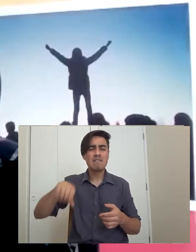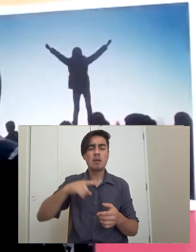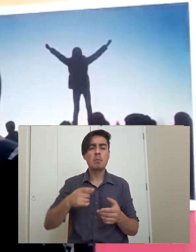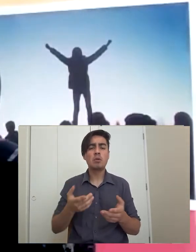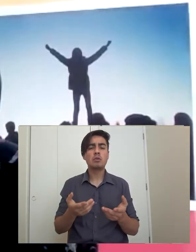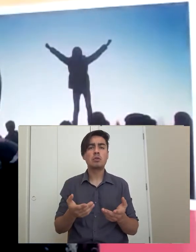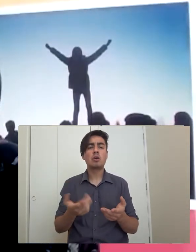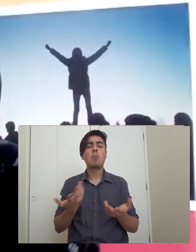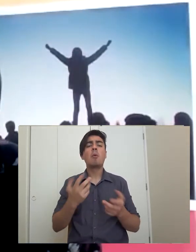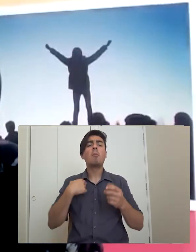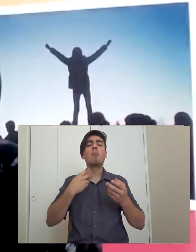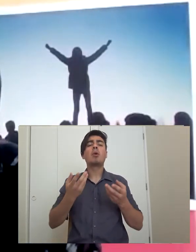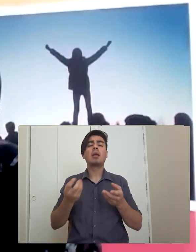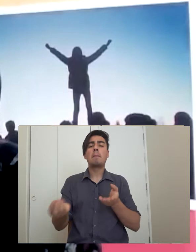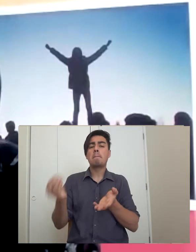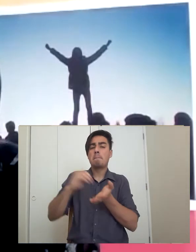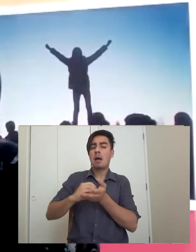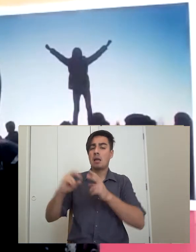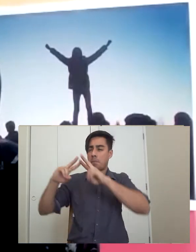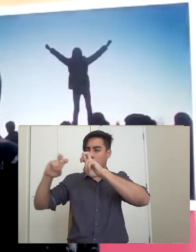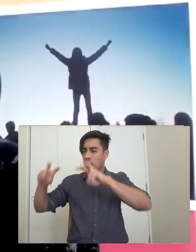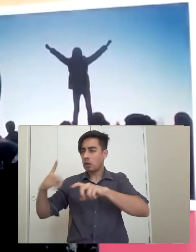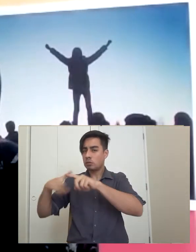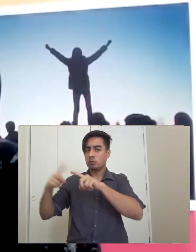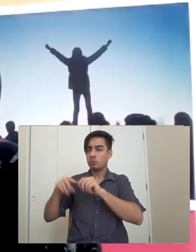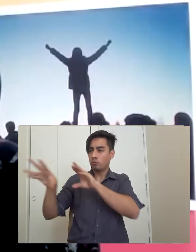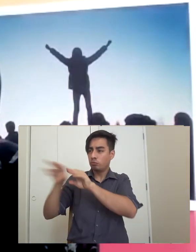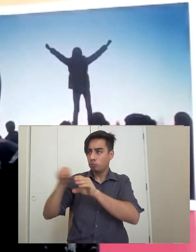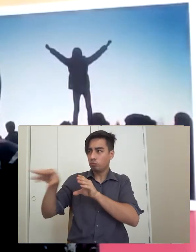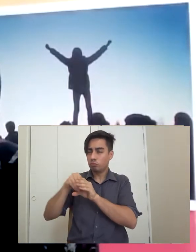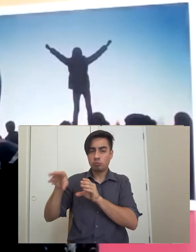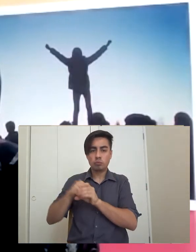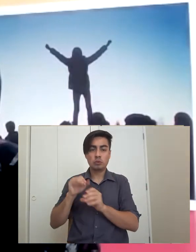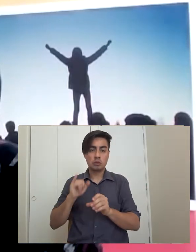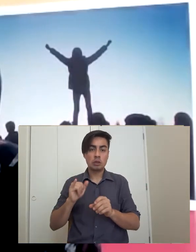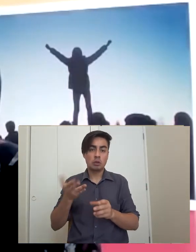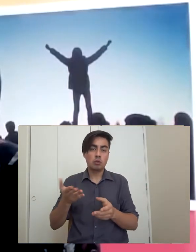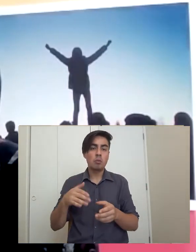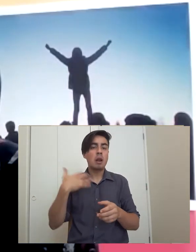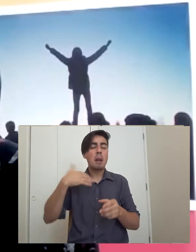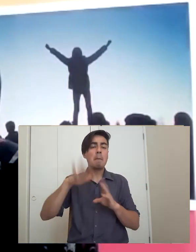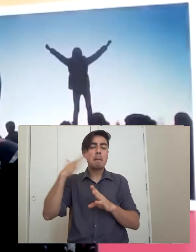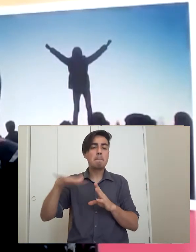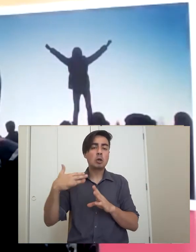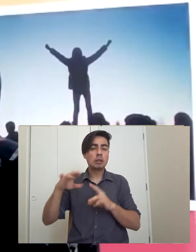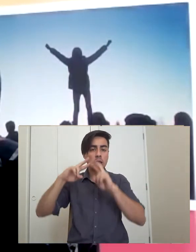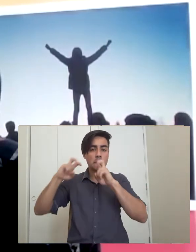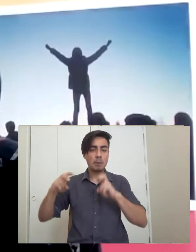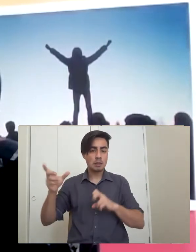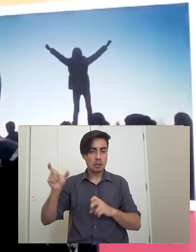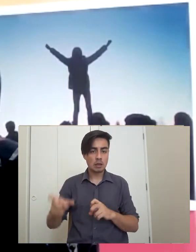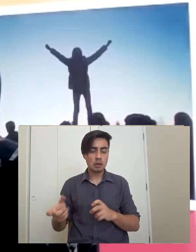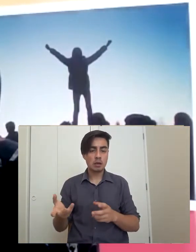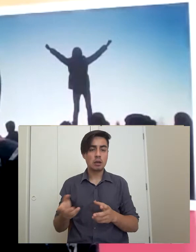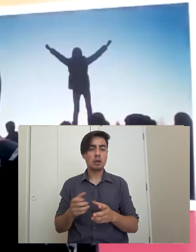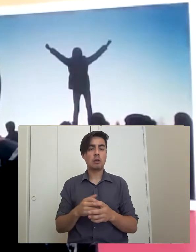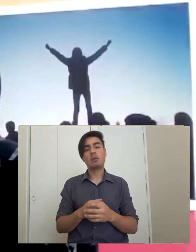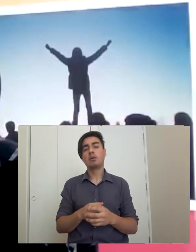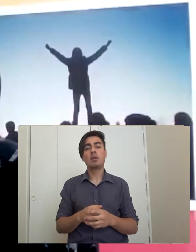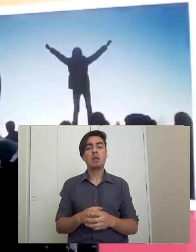Sabemos por investigaciones que hemos hecho, que es la parte más importante, de hecho, la parte de investigación.